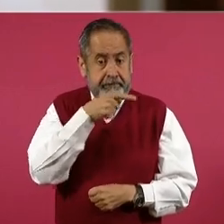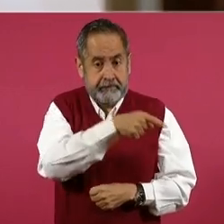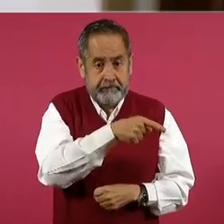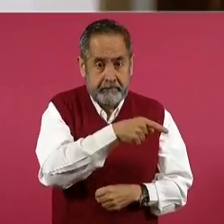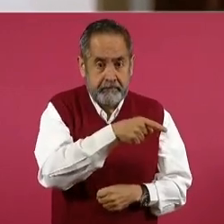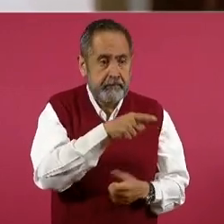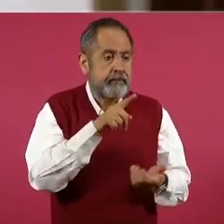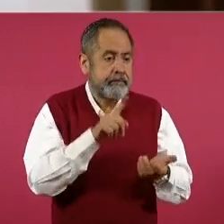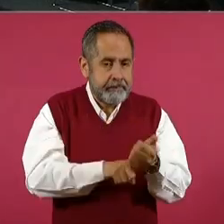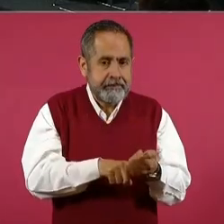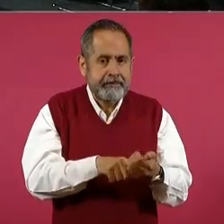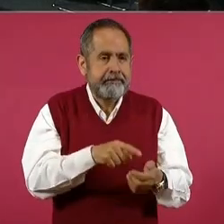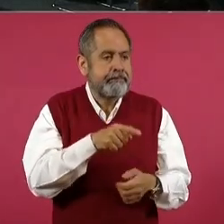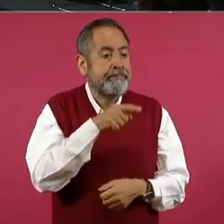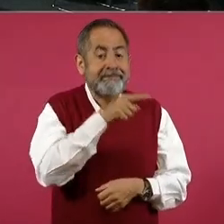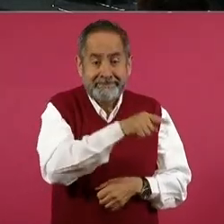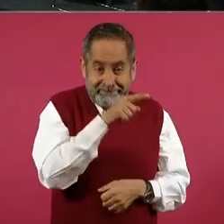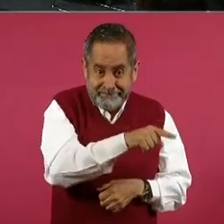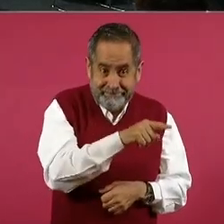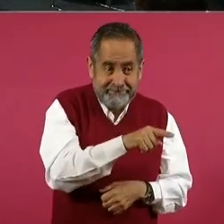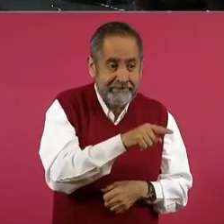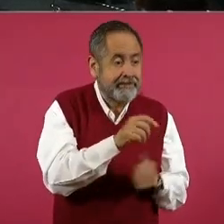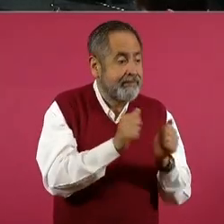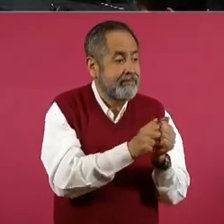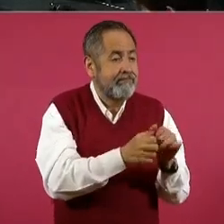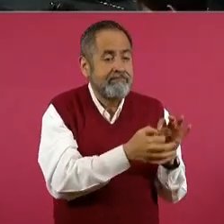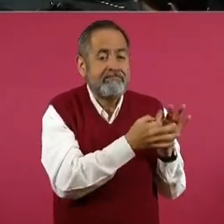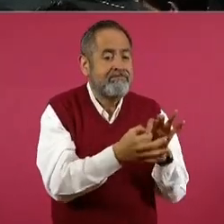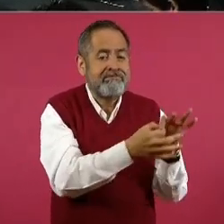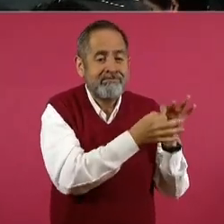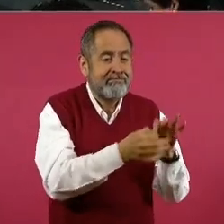por su relación con la actual gobernadora,